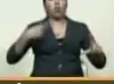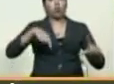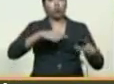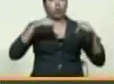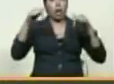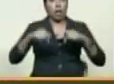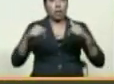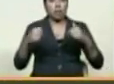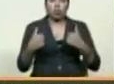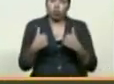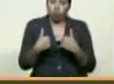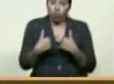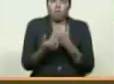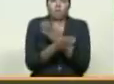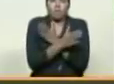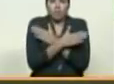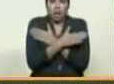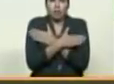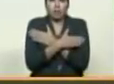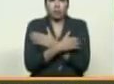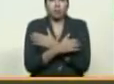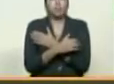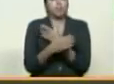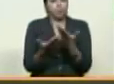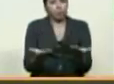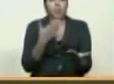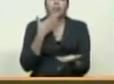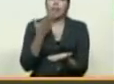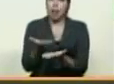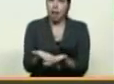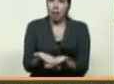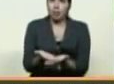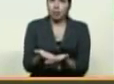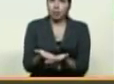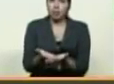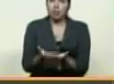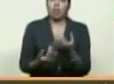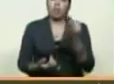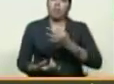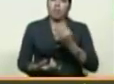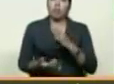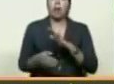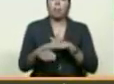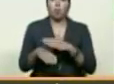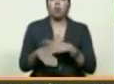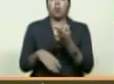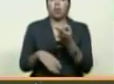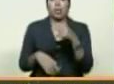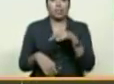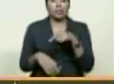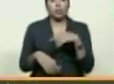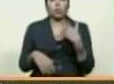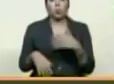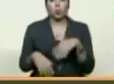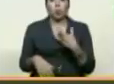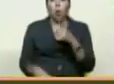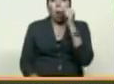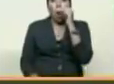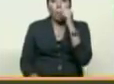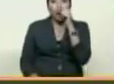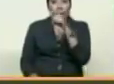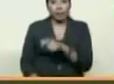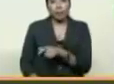doy una felicitación férrea y agradezco profundamente todo el aporte de Isaías Suárez